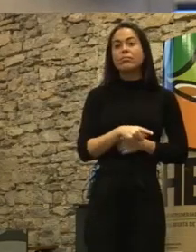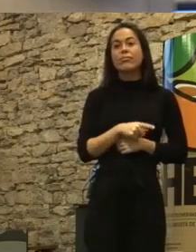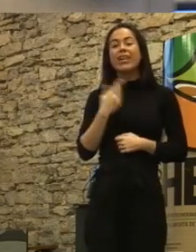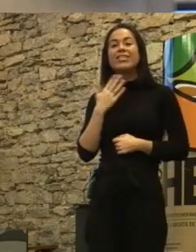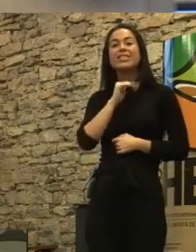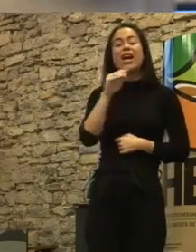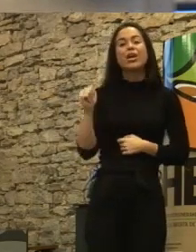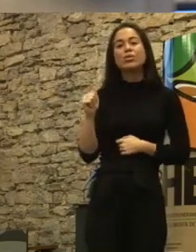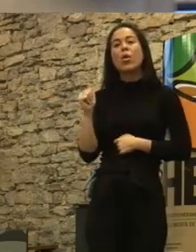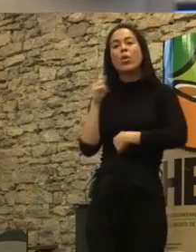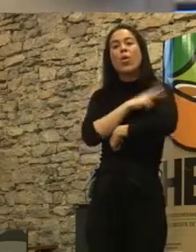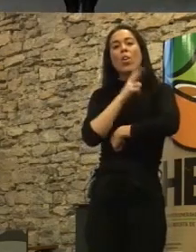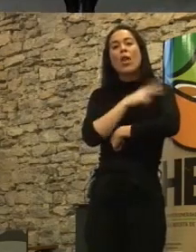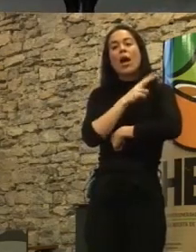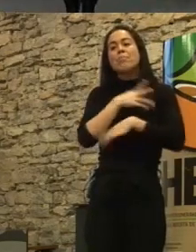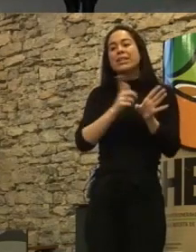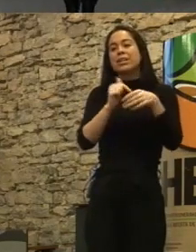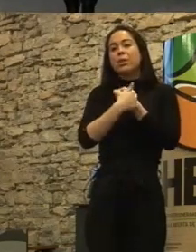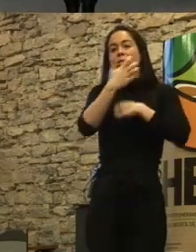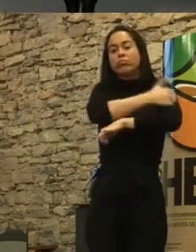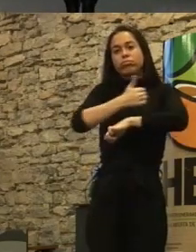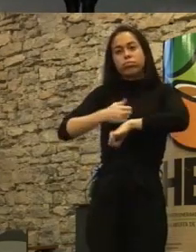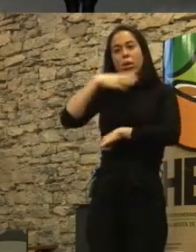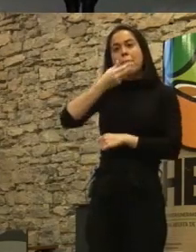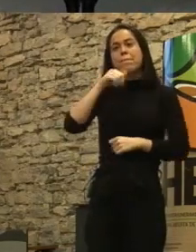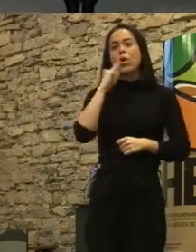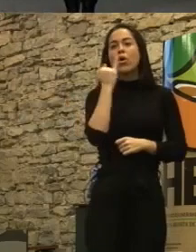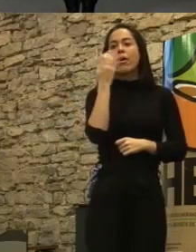Participación Ciudadana, Borja Rodríguez Uria Daitza.